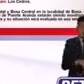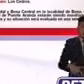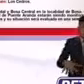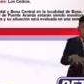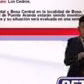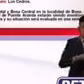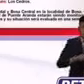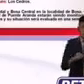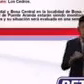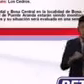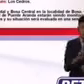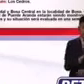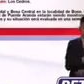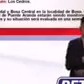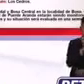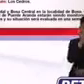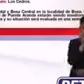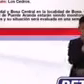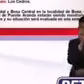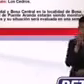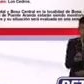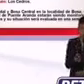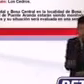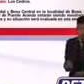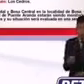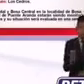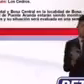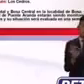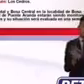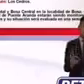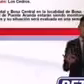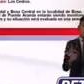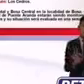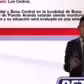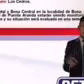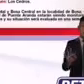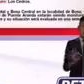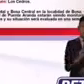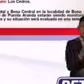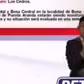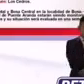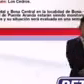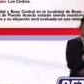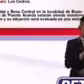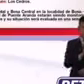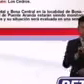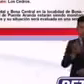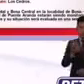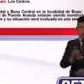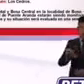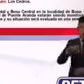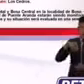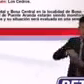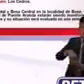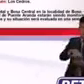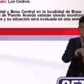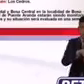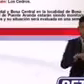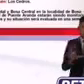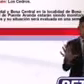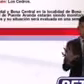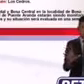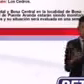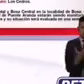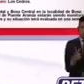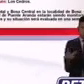la ciudad de Bogotá durante este fin de semana del 30 y 31 de enero.